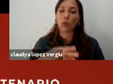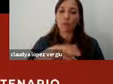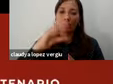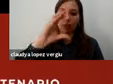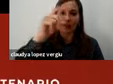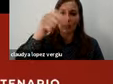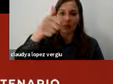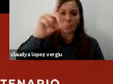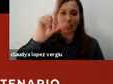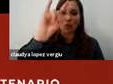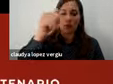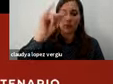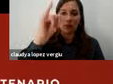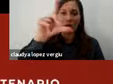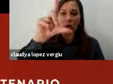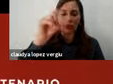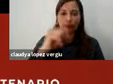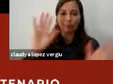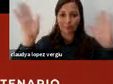quien es intérprete en lenguaje de señas.